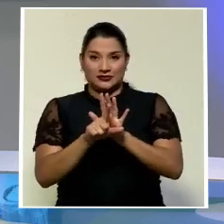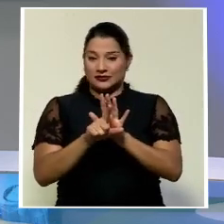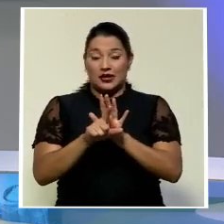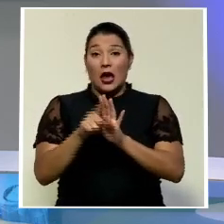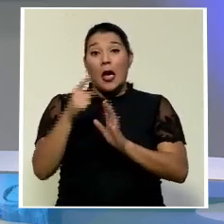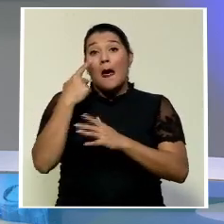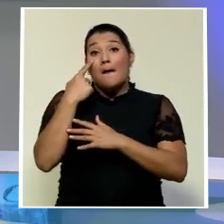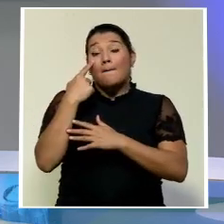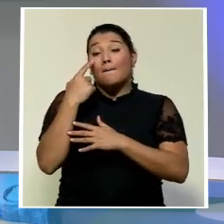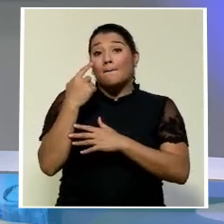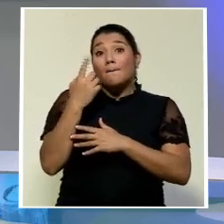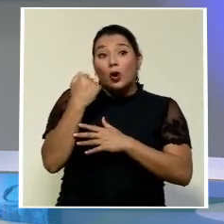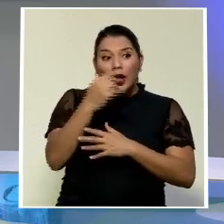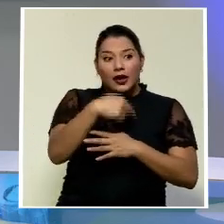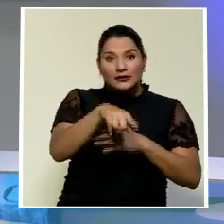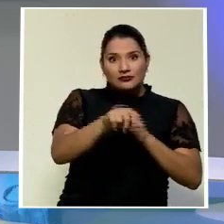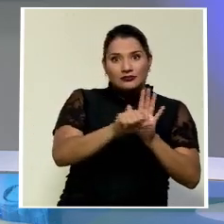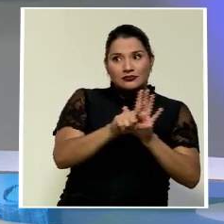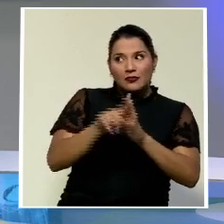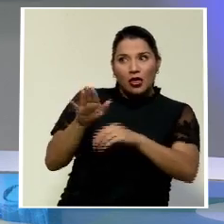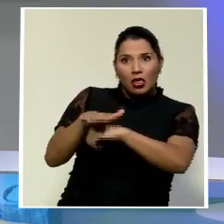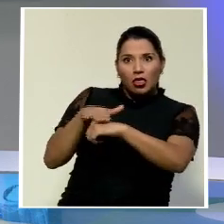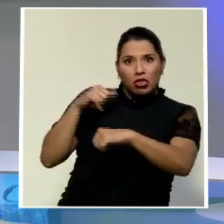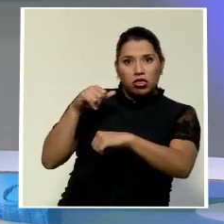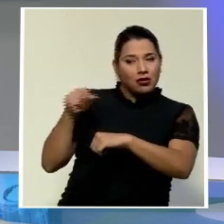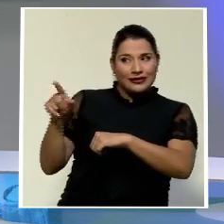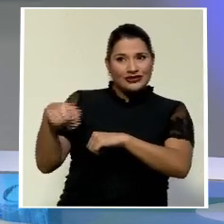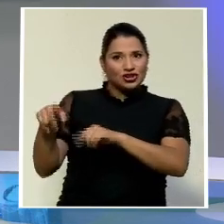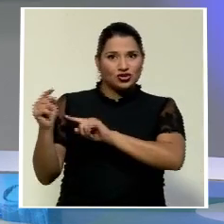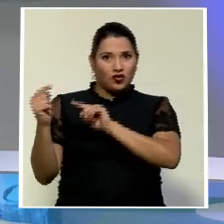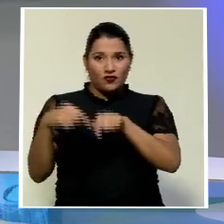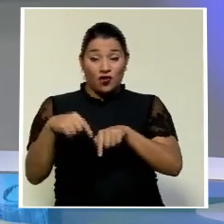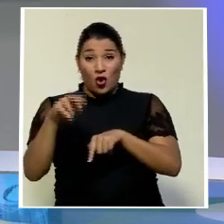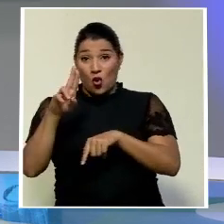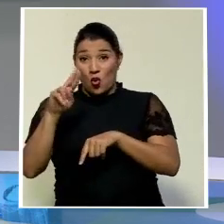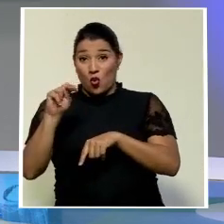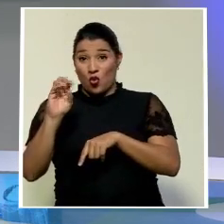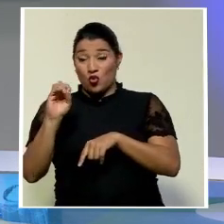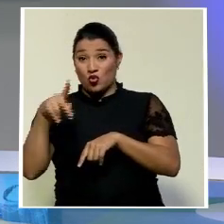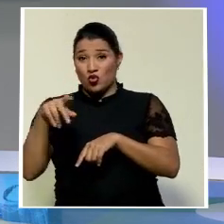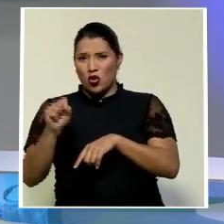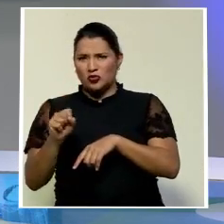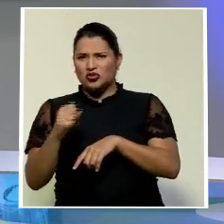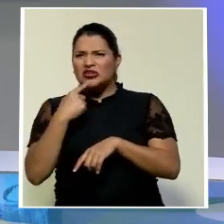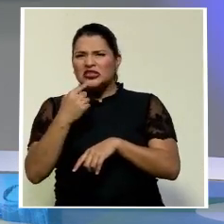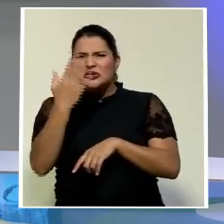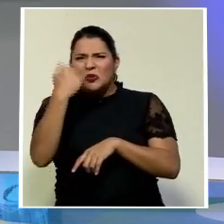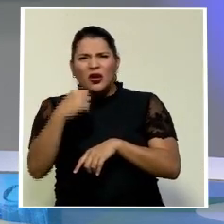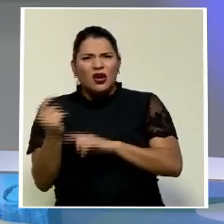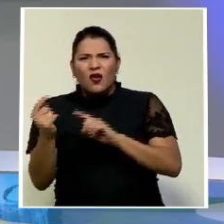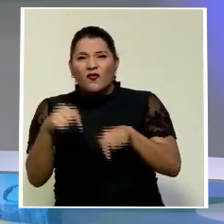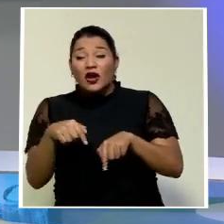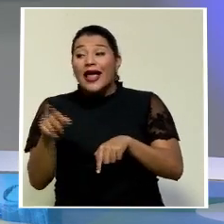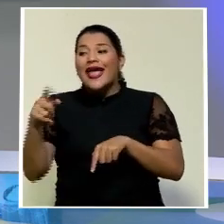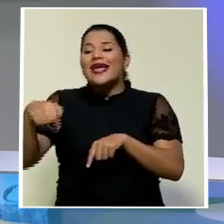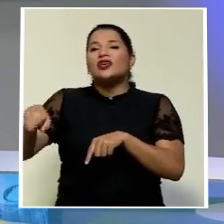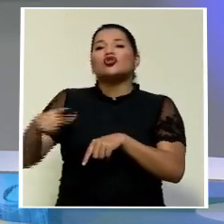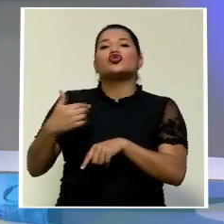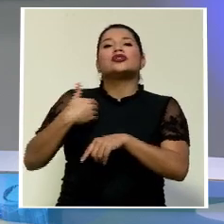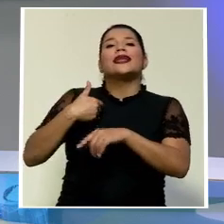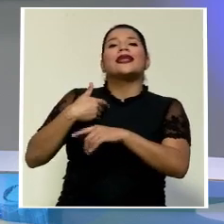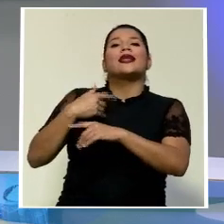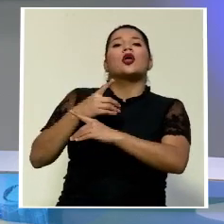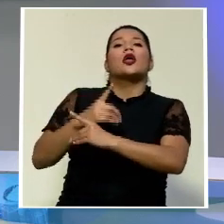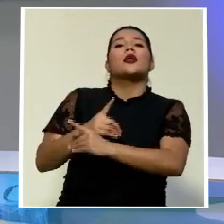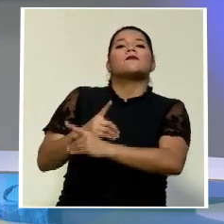para la que habían sido citados. Los integrantes de la UNOPS alegan que poseen una inmunidad internacional